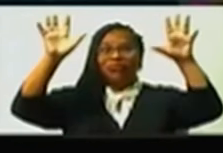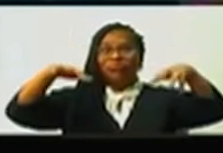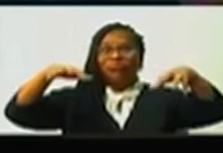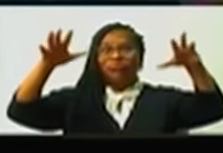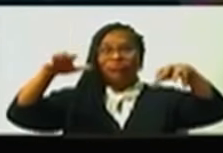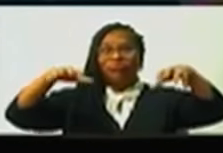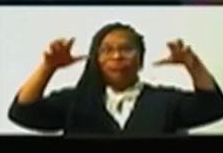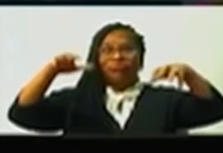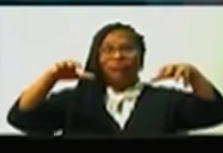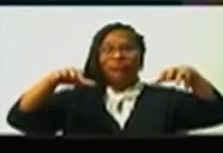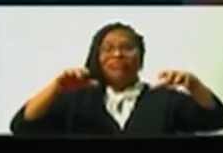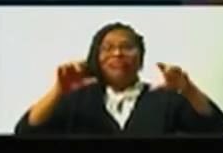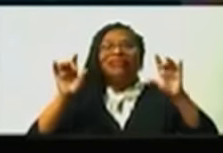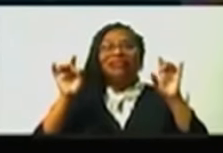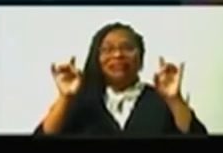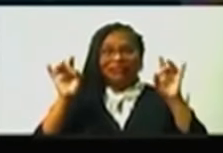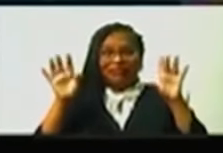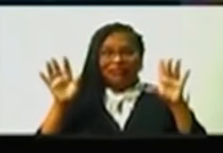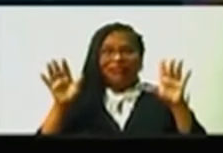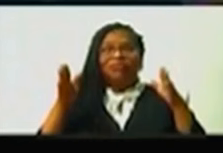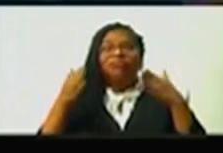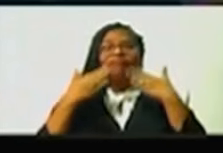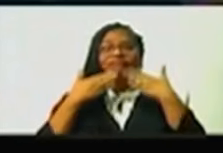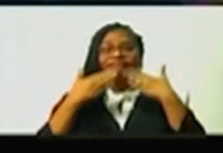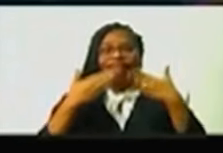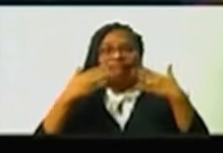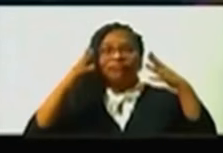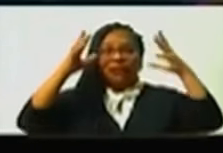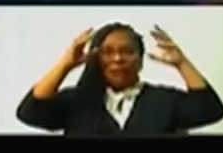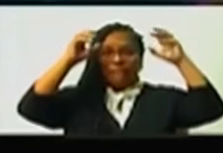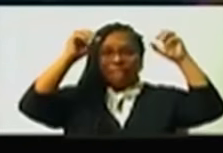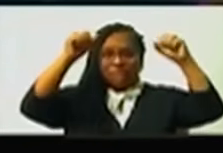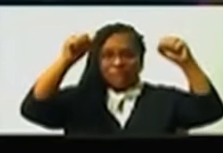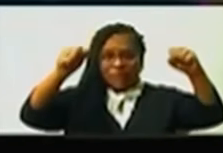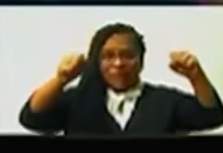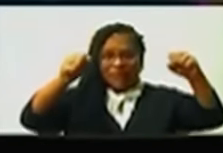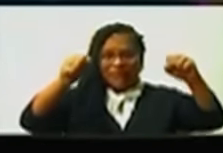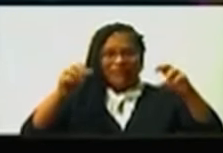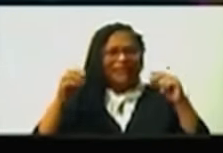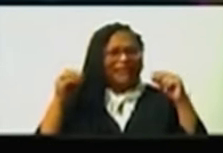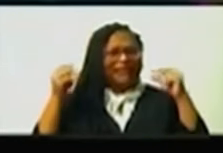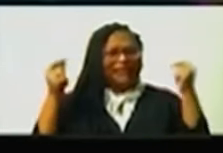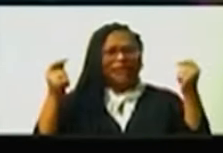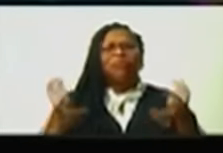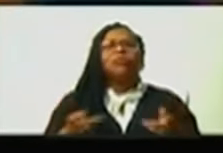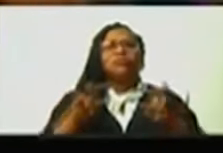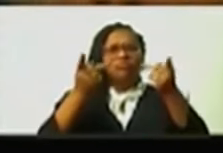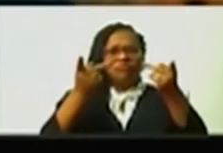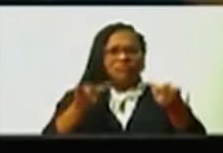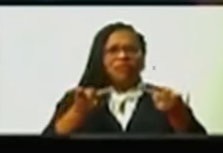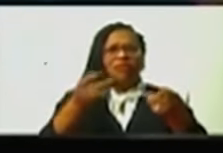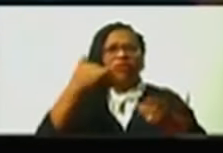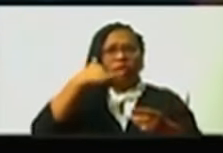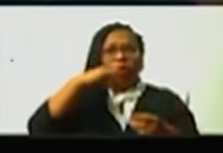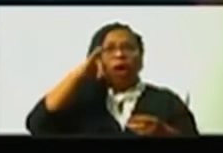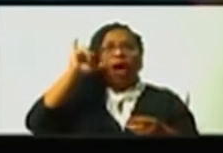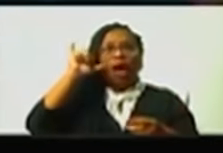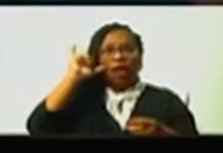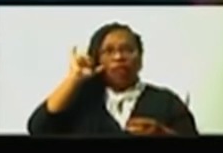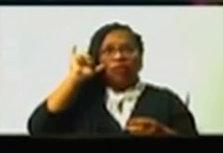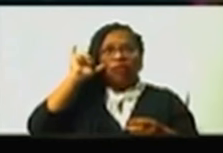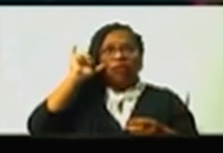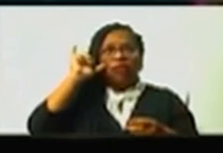semana. Gracias al presidente por su pronta visita en el día de ayer, pero que esta